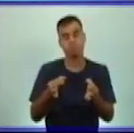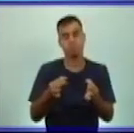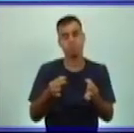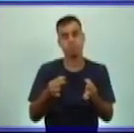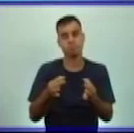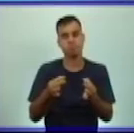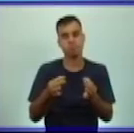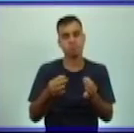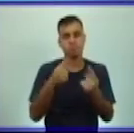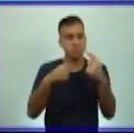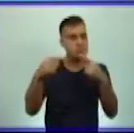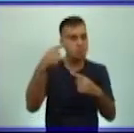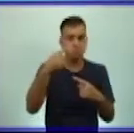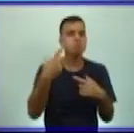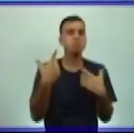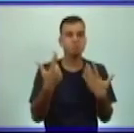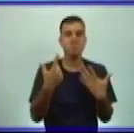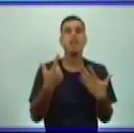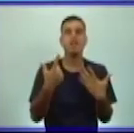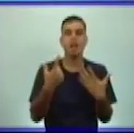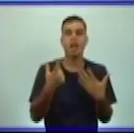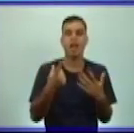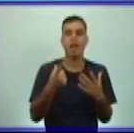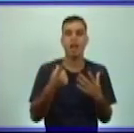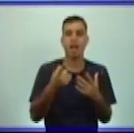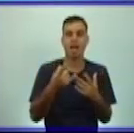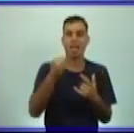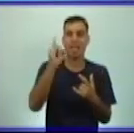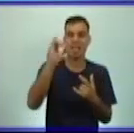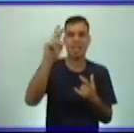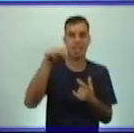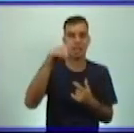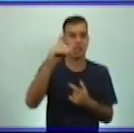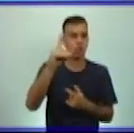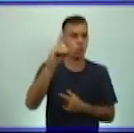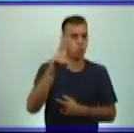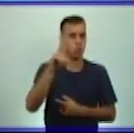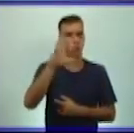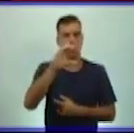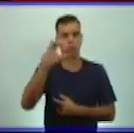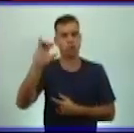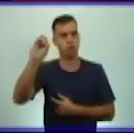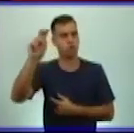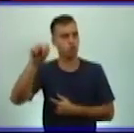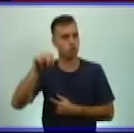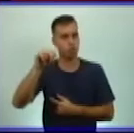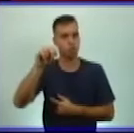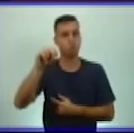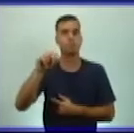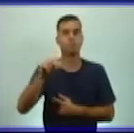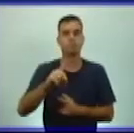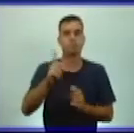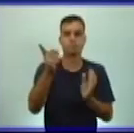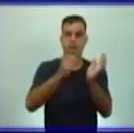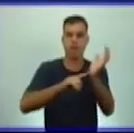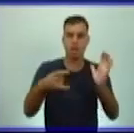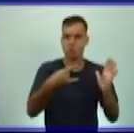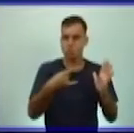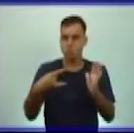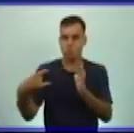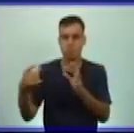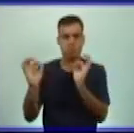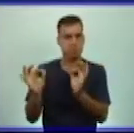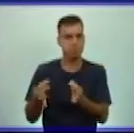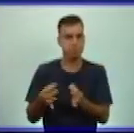hablando del fenómeno de la inducción electromagnética. La mostramos en pantalla. Es decir, que realmente lo que estamos